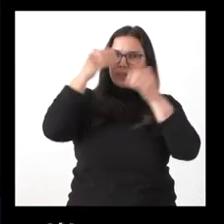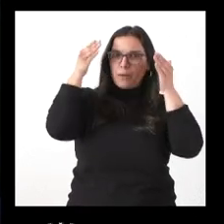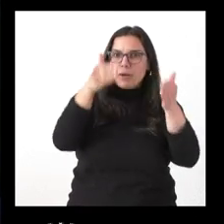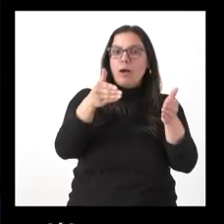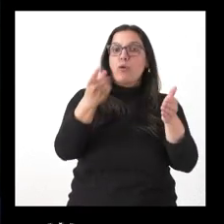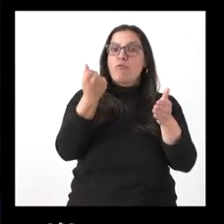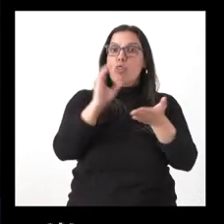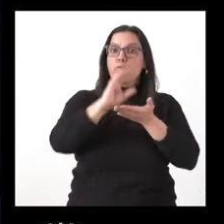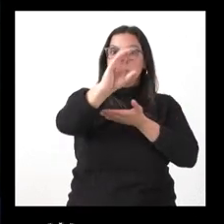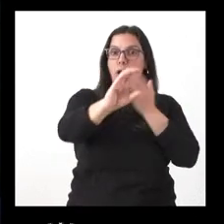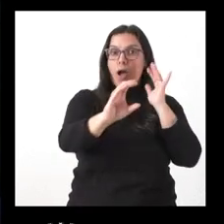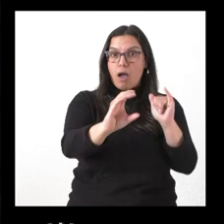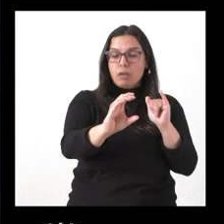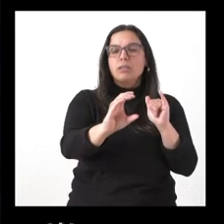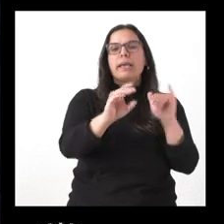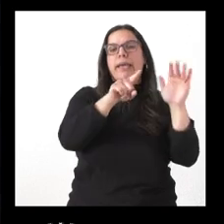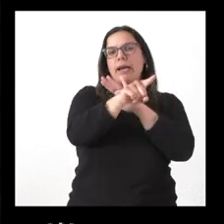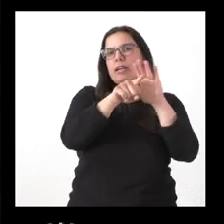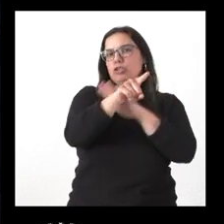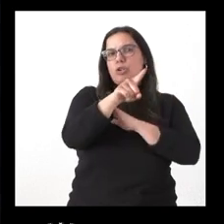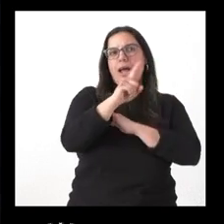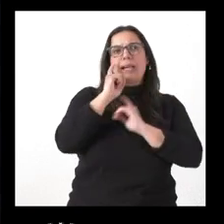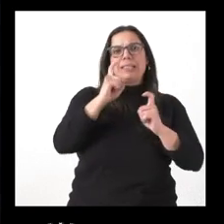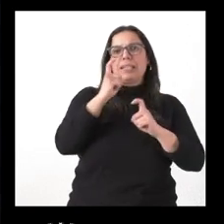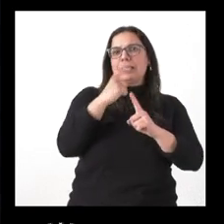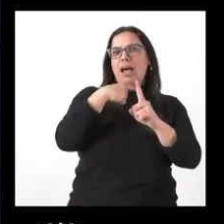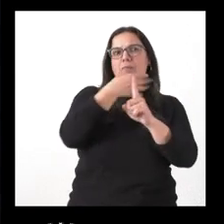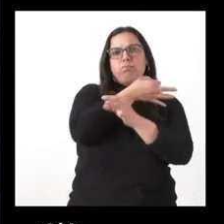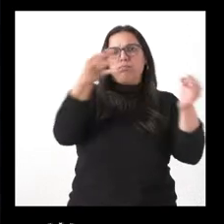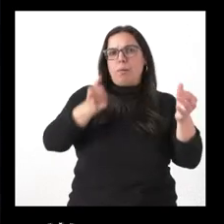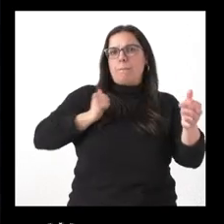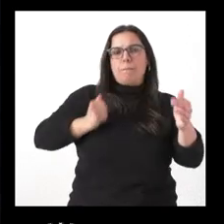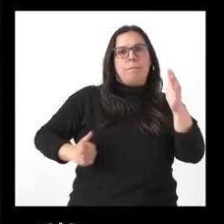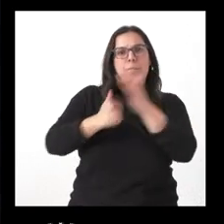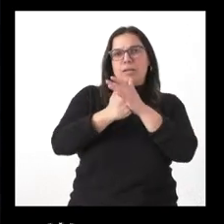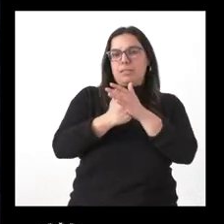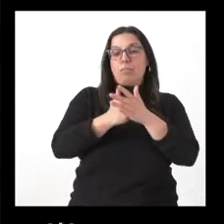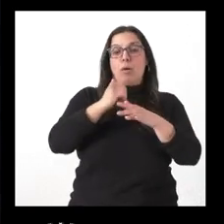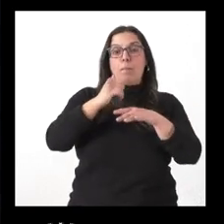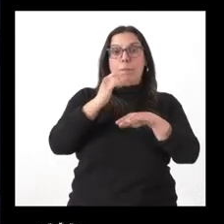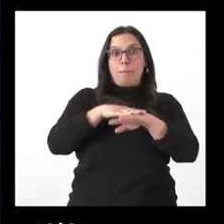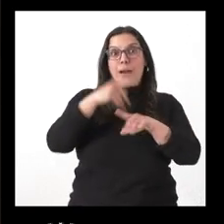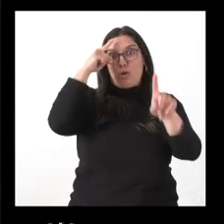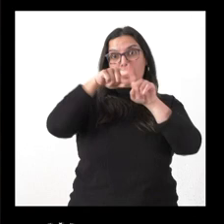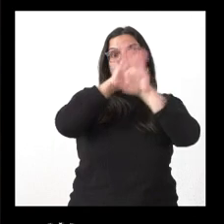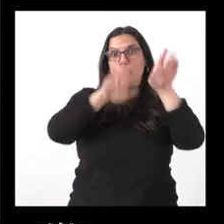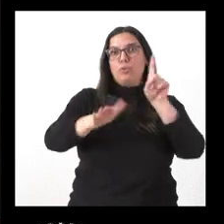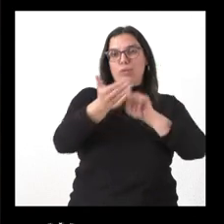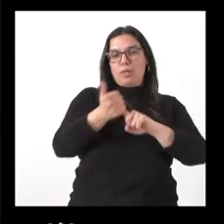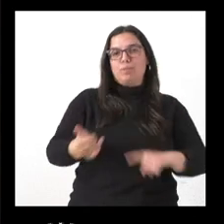disponibles y que se gestionen con el mayor nivel de eficacia posible para que el fin último se pueda cumplir